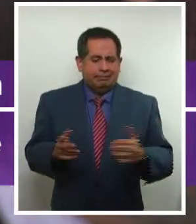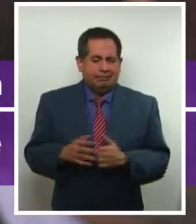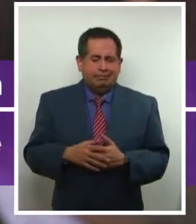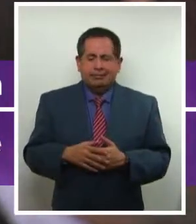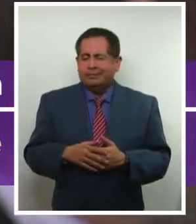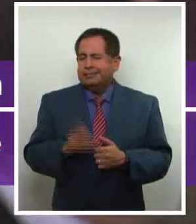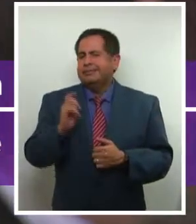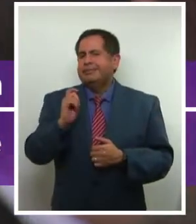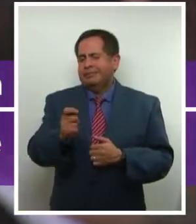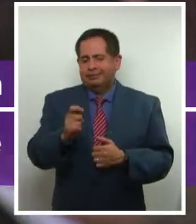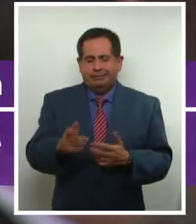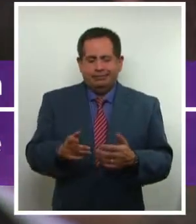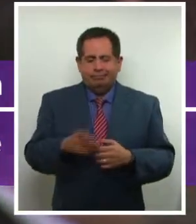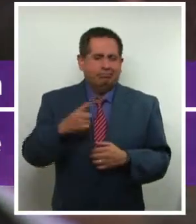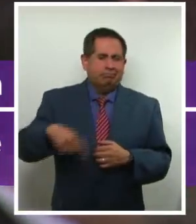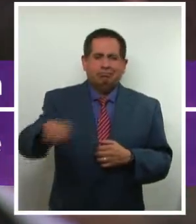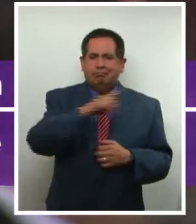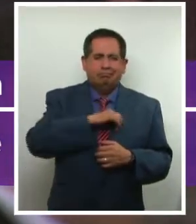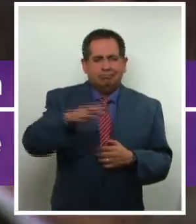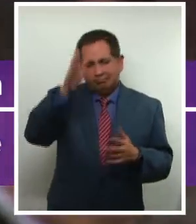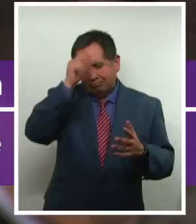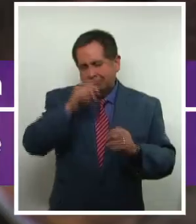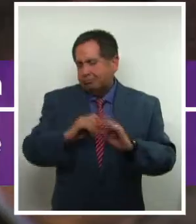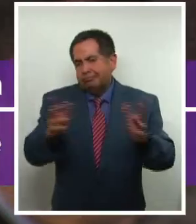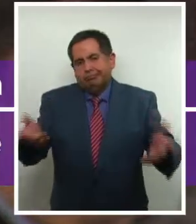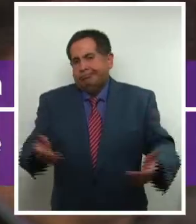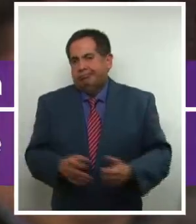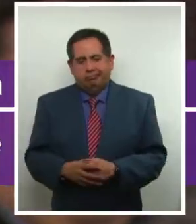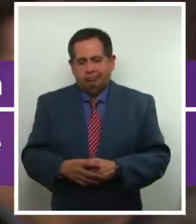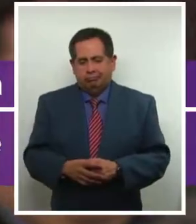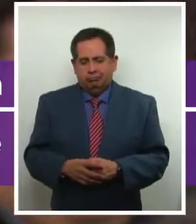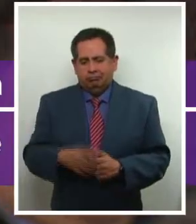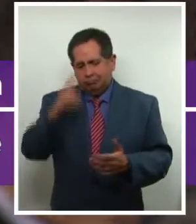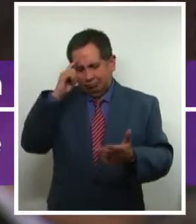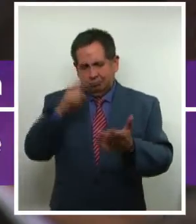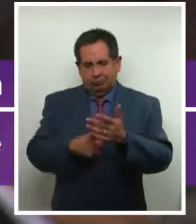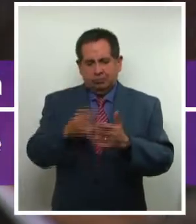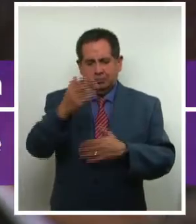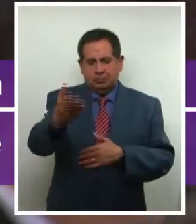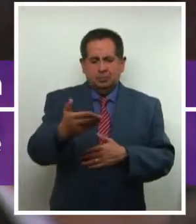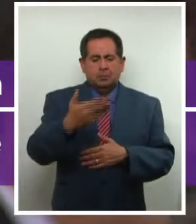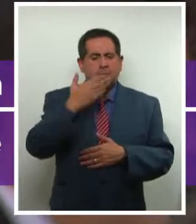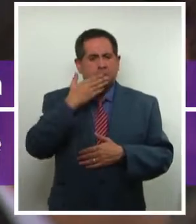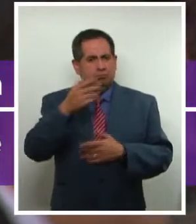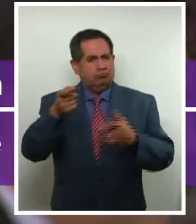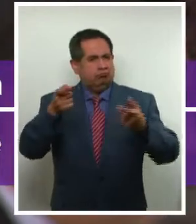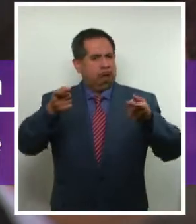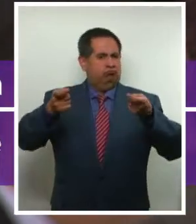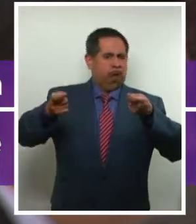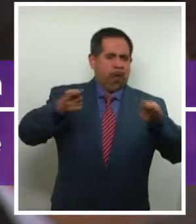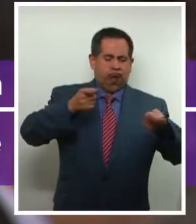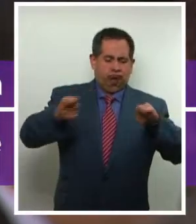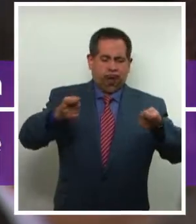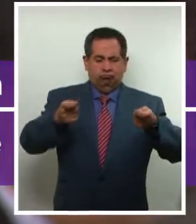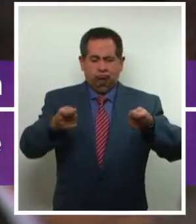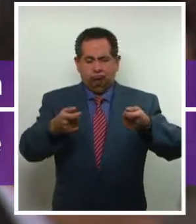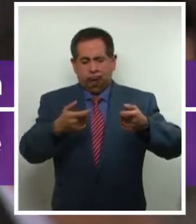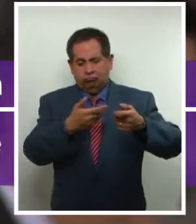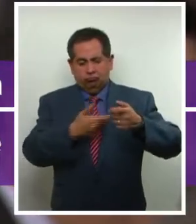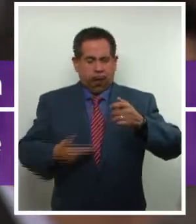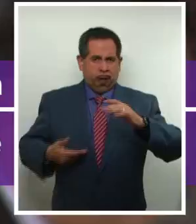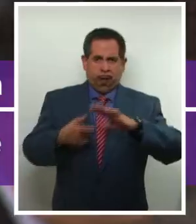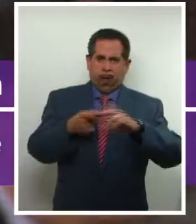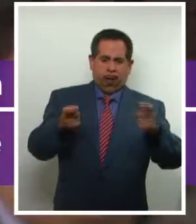advierte que no hay consenso. Creo, señor presidente, que usted ha hecho un magnífico papel, al igual